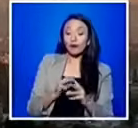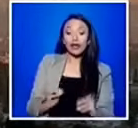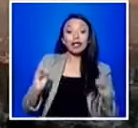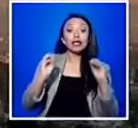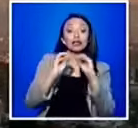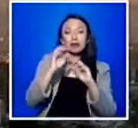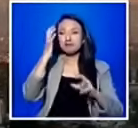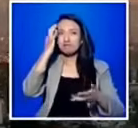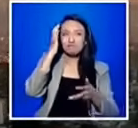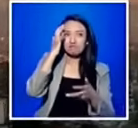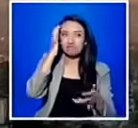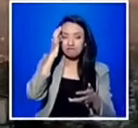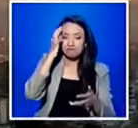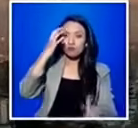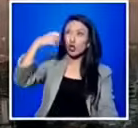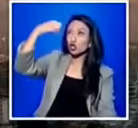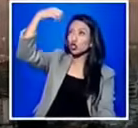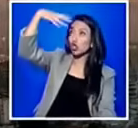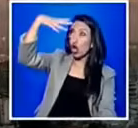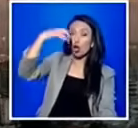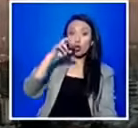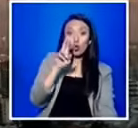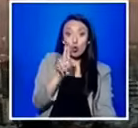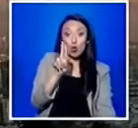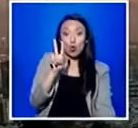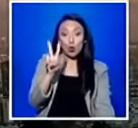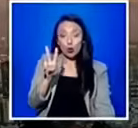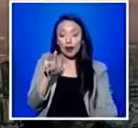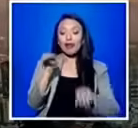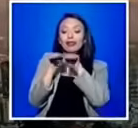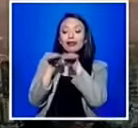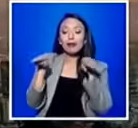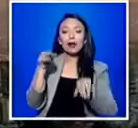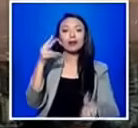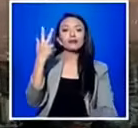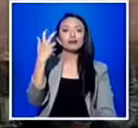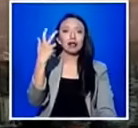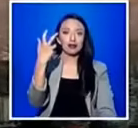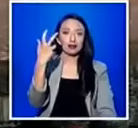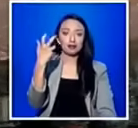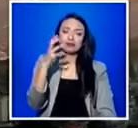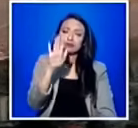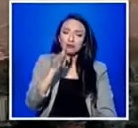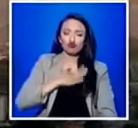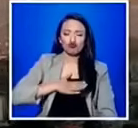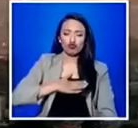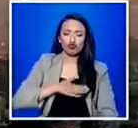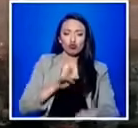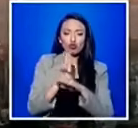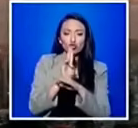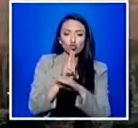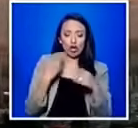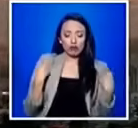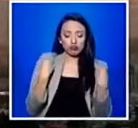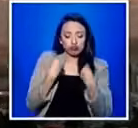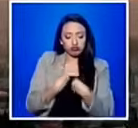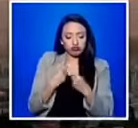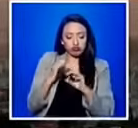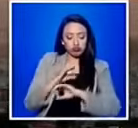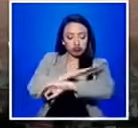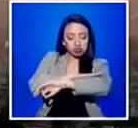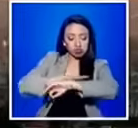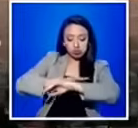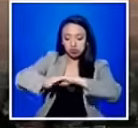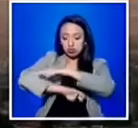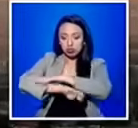nos preocupa es que el nivel de radiación ultravioleta será de 13. Así que por favor, a utilizar ropa cómoda para